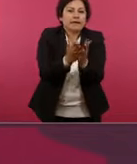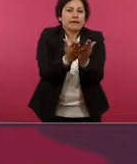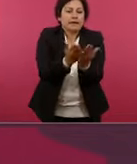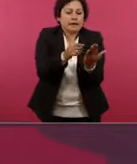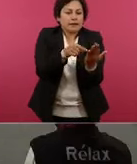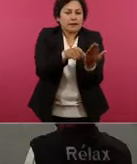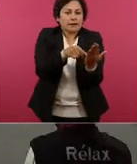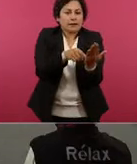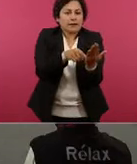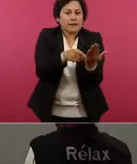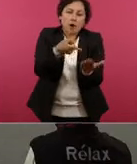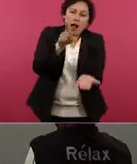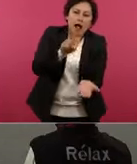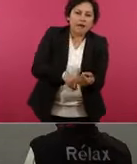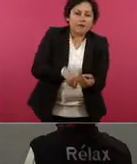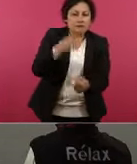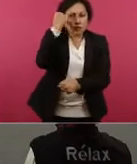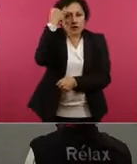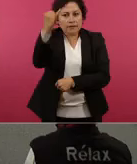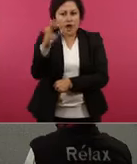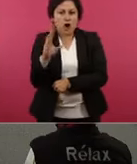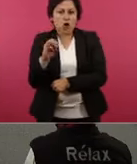para inyectar el comunismo?